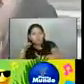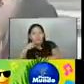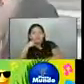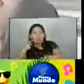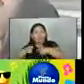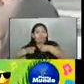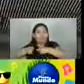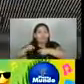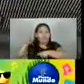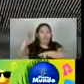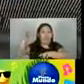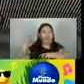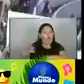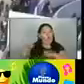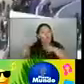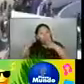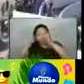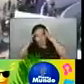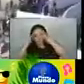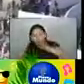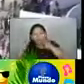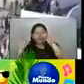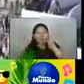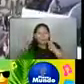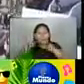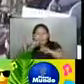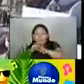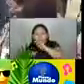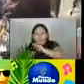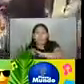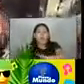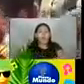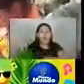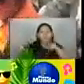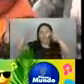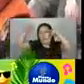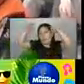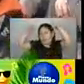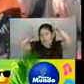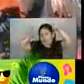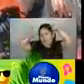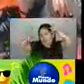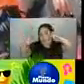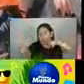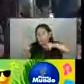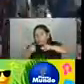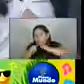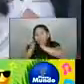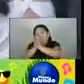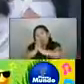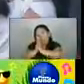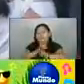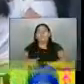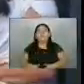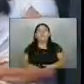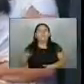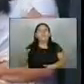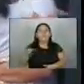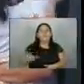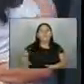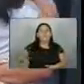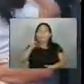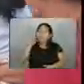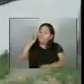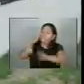dirigidos por la Organización Internacional para las Migraciones y la Agencia de las Naciones Unidas para los Refugiados. Estos lugares